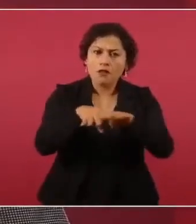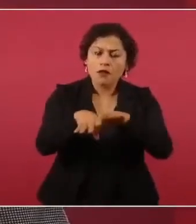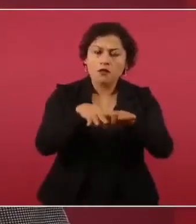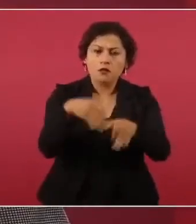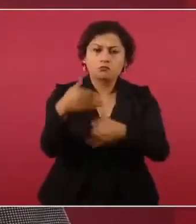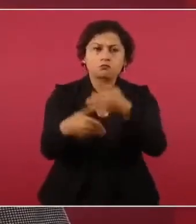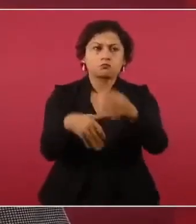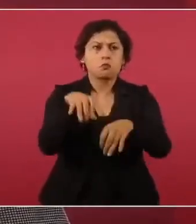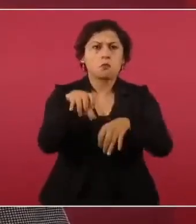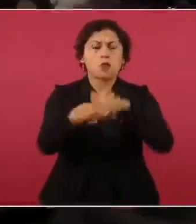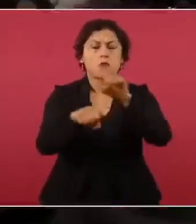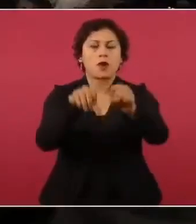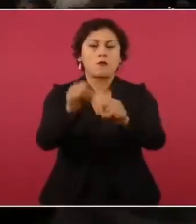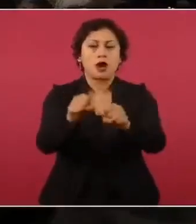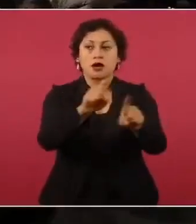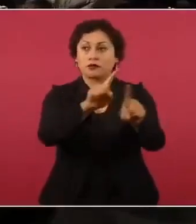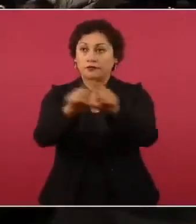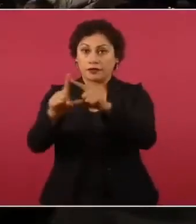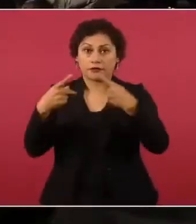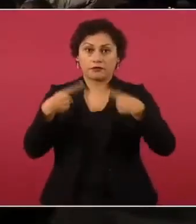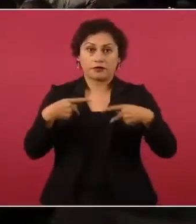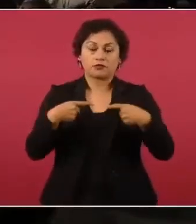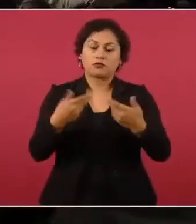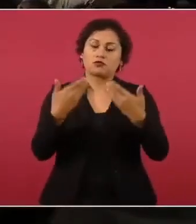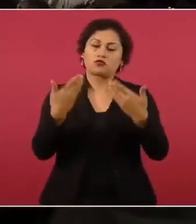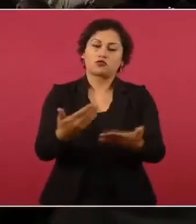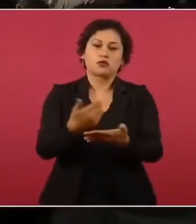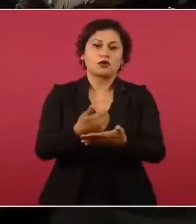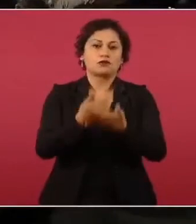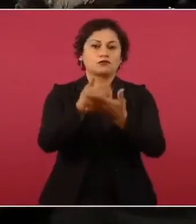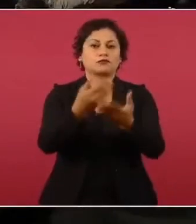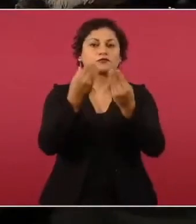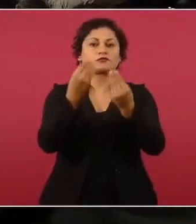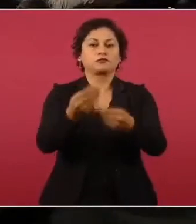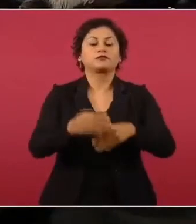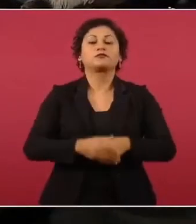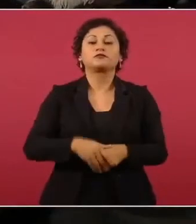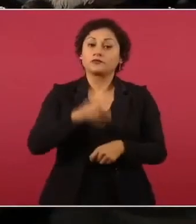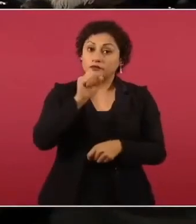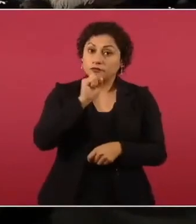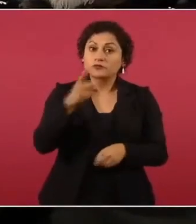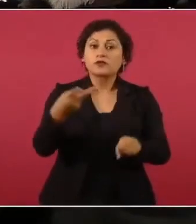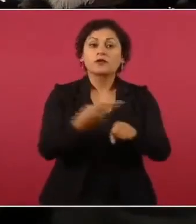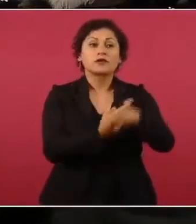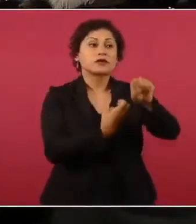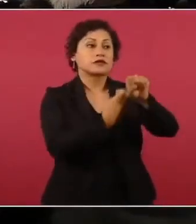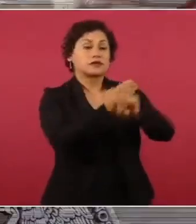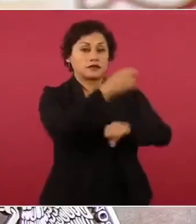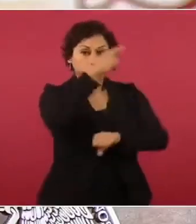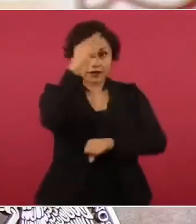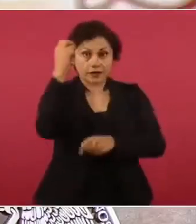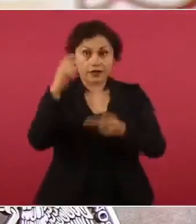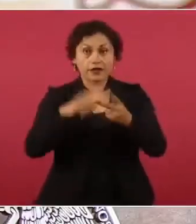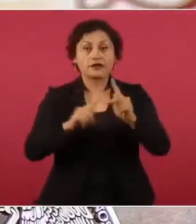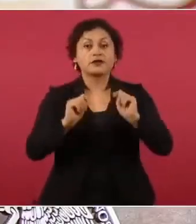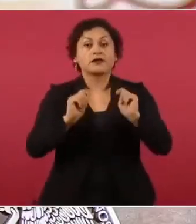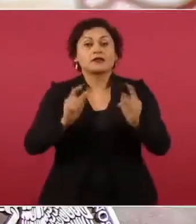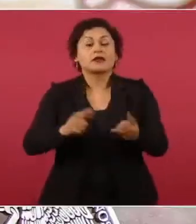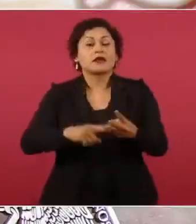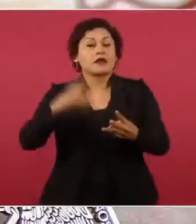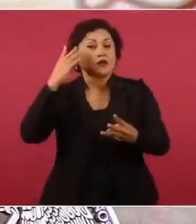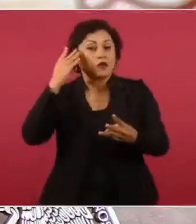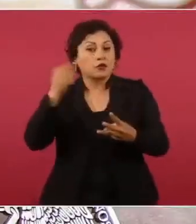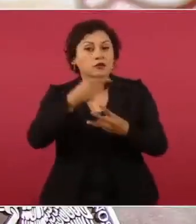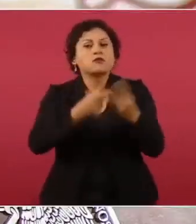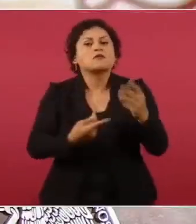los usuarios, de los pacientes. Los avances generales e inversión en Nayarit, Tlaxcala y Colima, y derivado